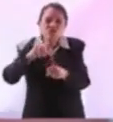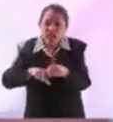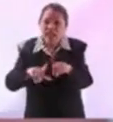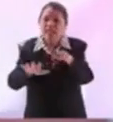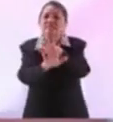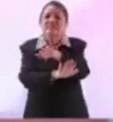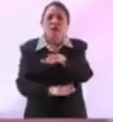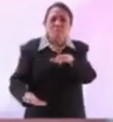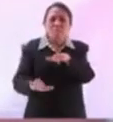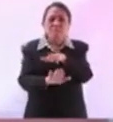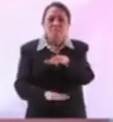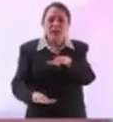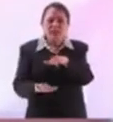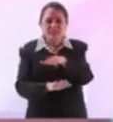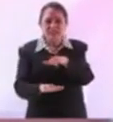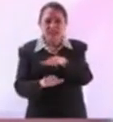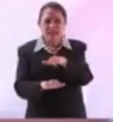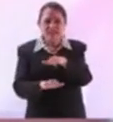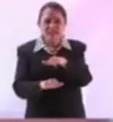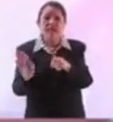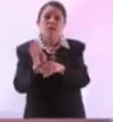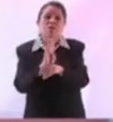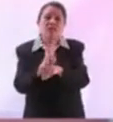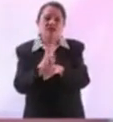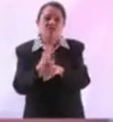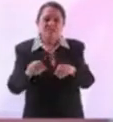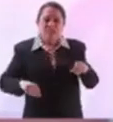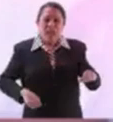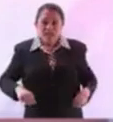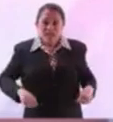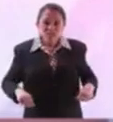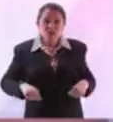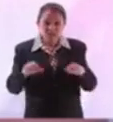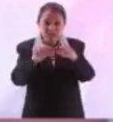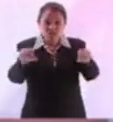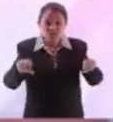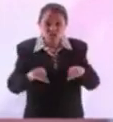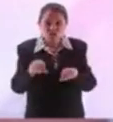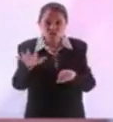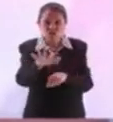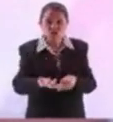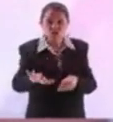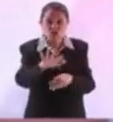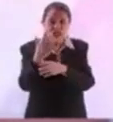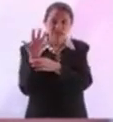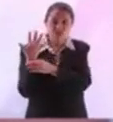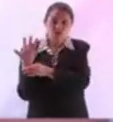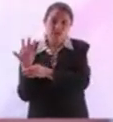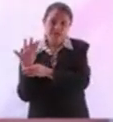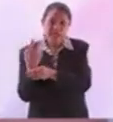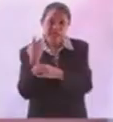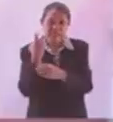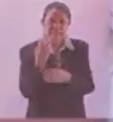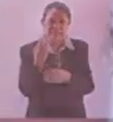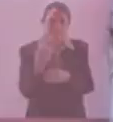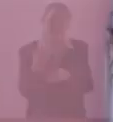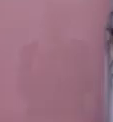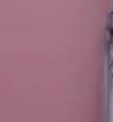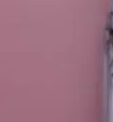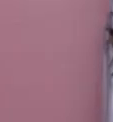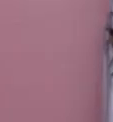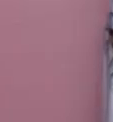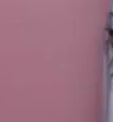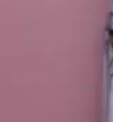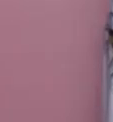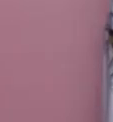que beneficien a zonas de atención de prioritaria. Ese es el principio básico de este instrumento. Lo